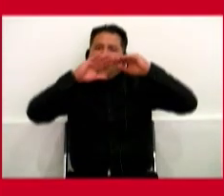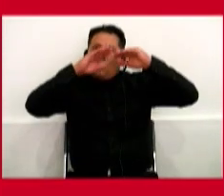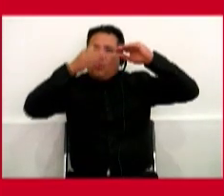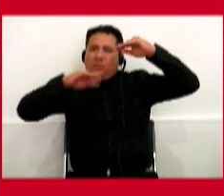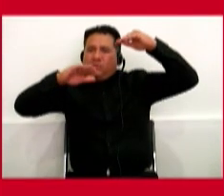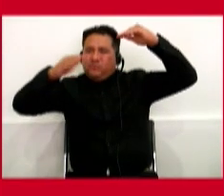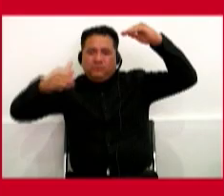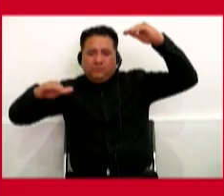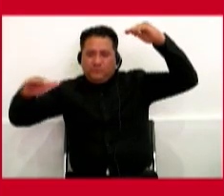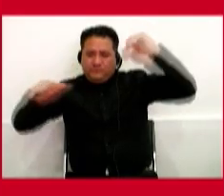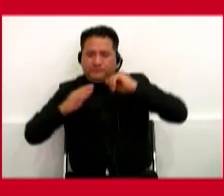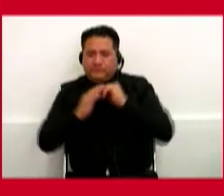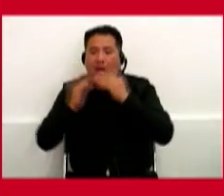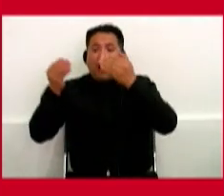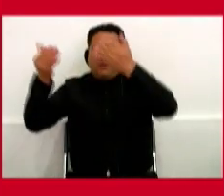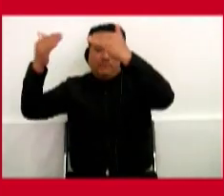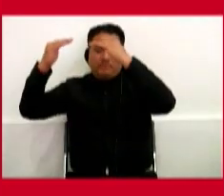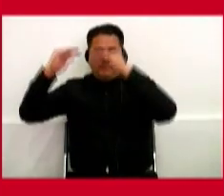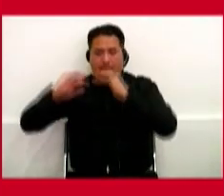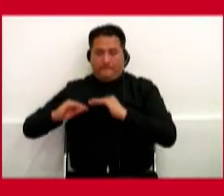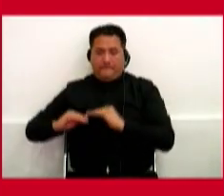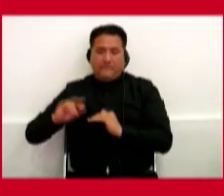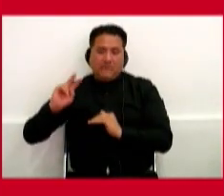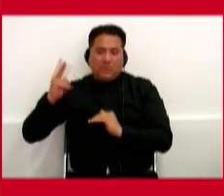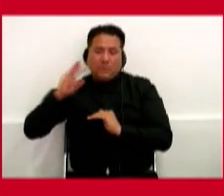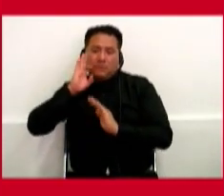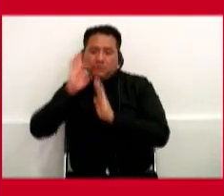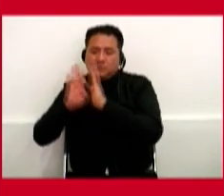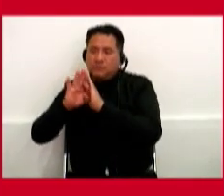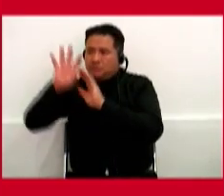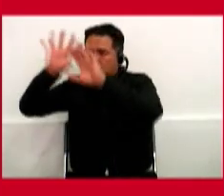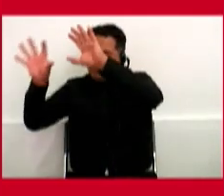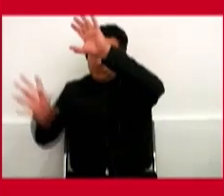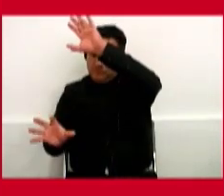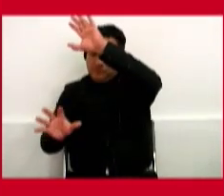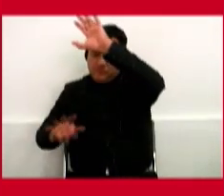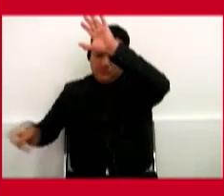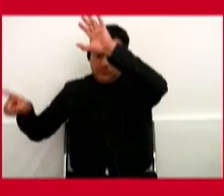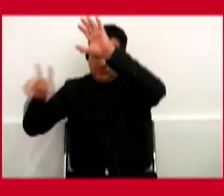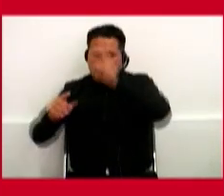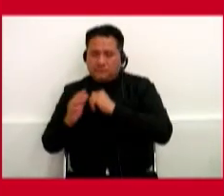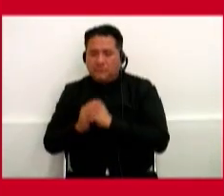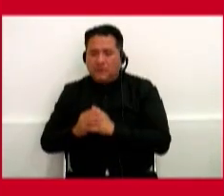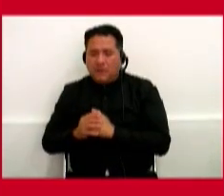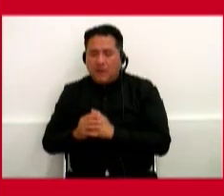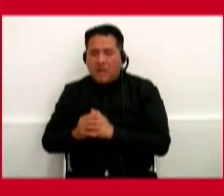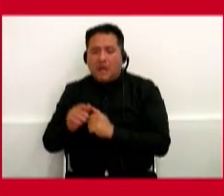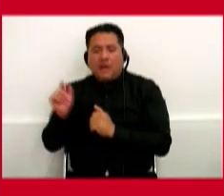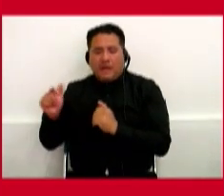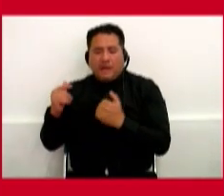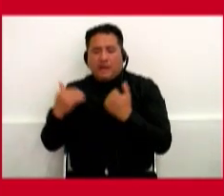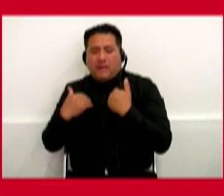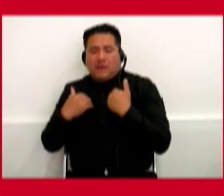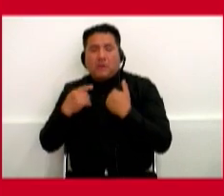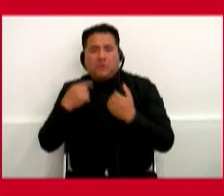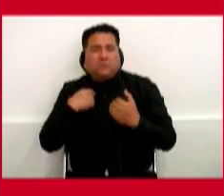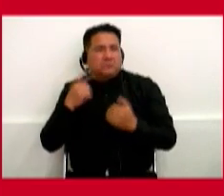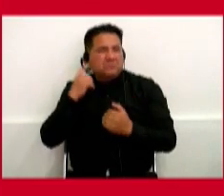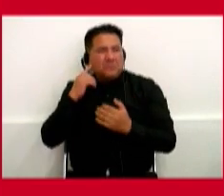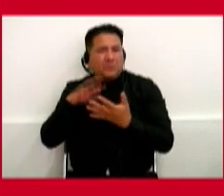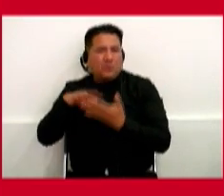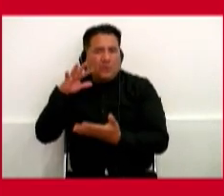segunda figura, en la parte inferior, vemos otro aspecto que también he escuchado mucho en la